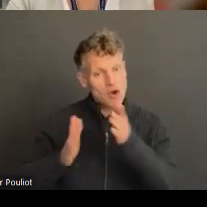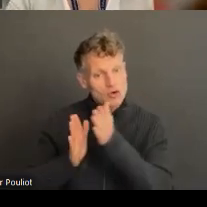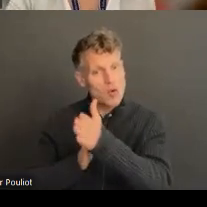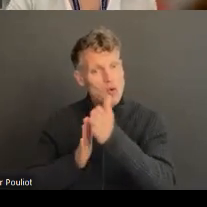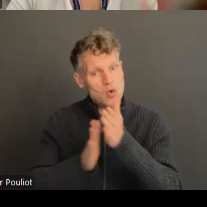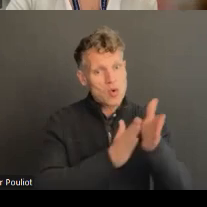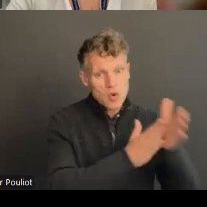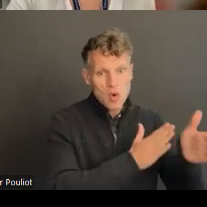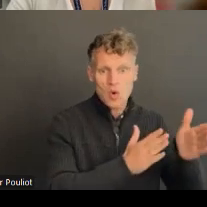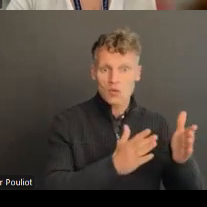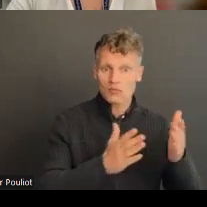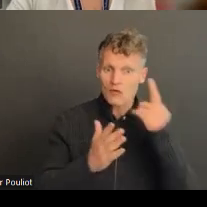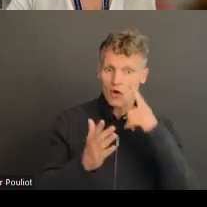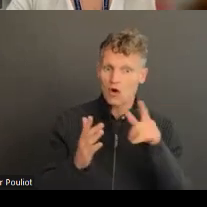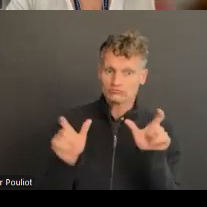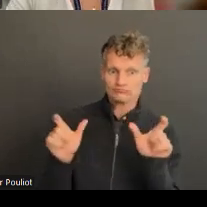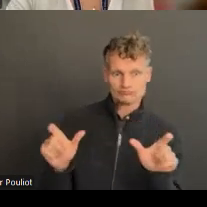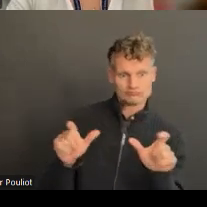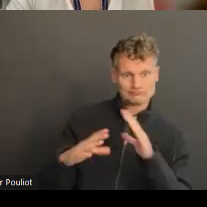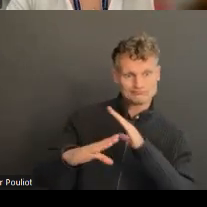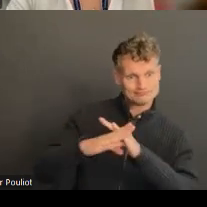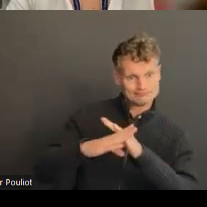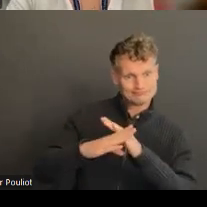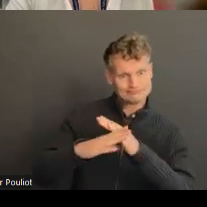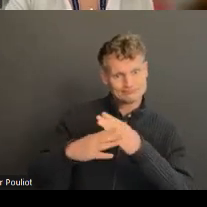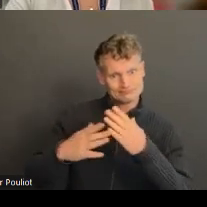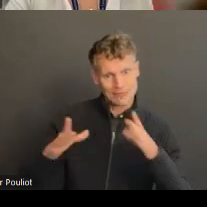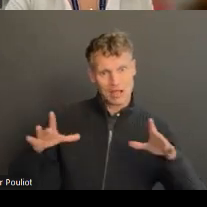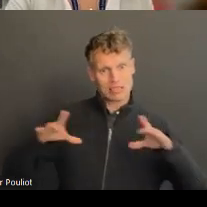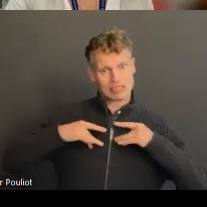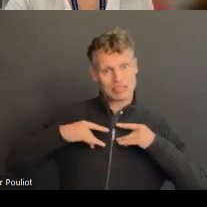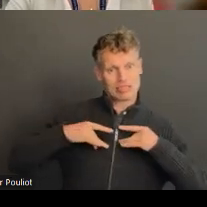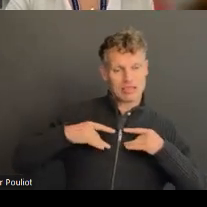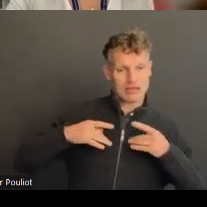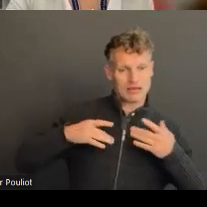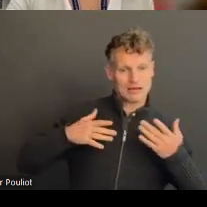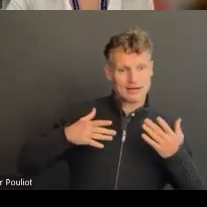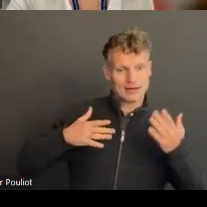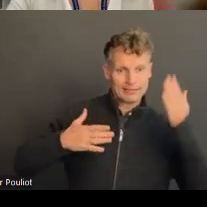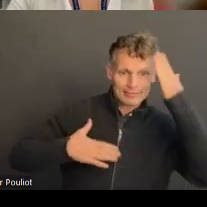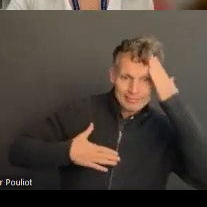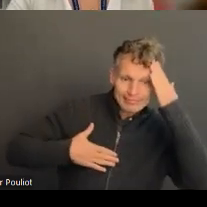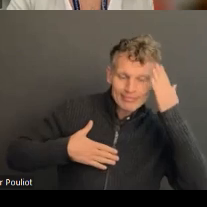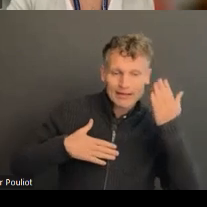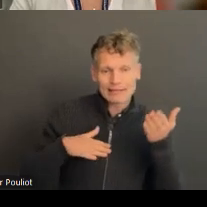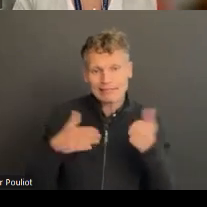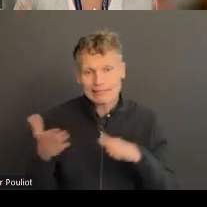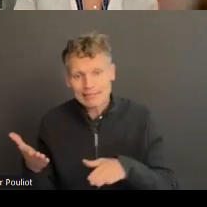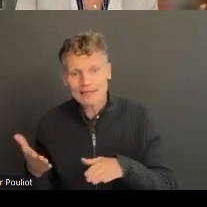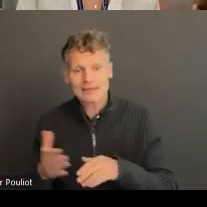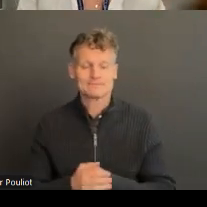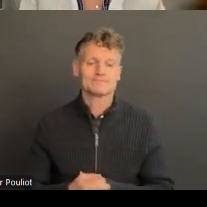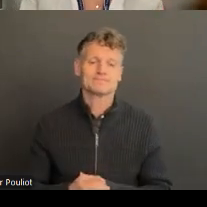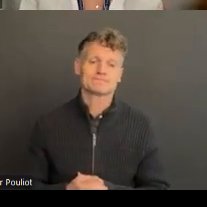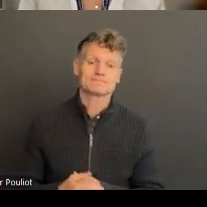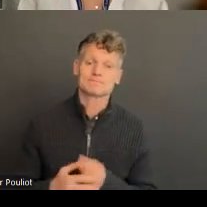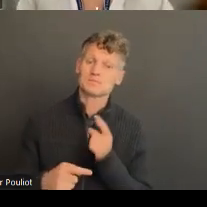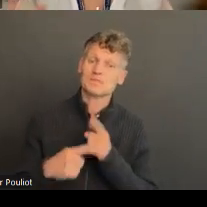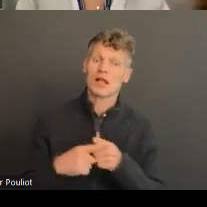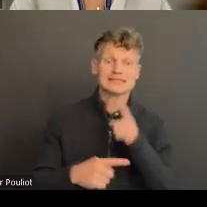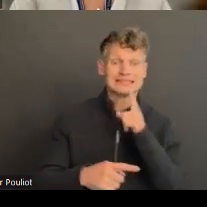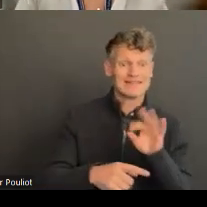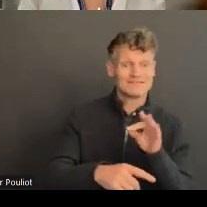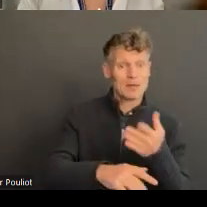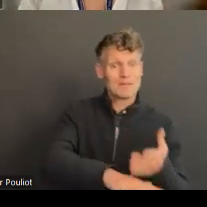la incidencia, de aumentar el diagnóstico temprano y de aumentar la sobrevida, y resultados a corto plazo, que es justamente entregar, por